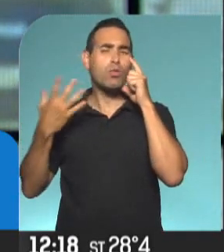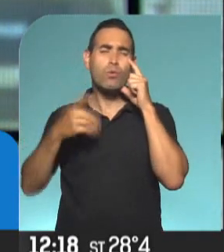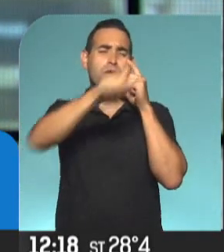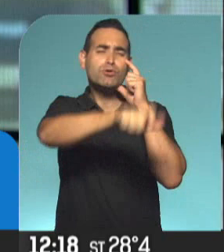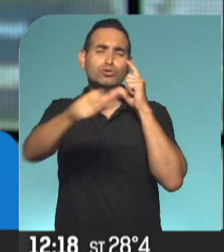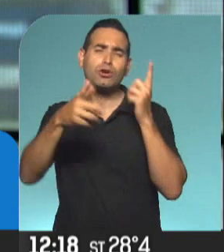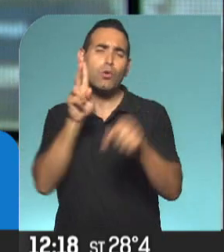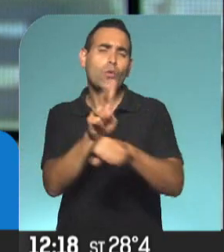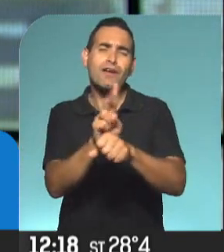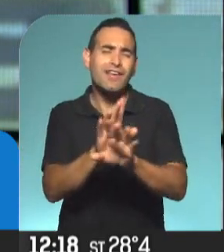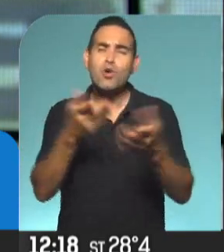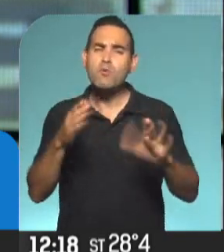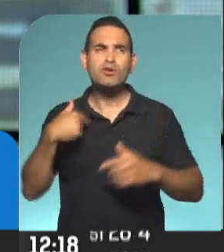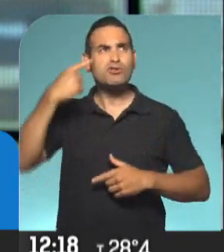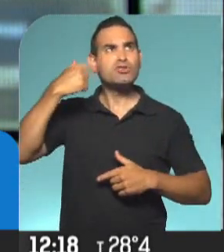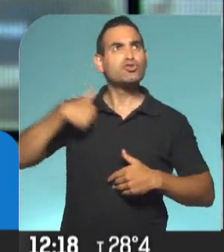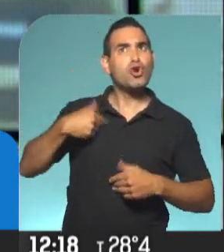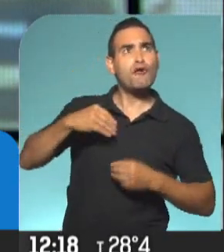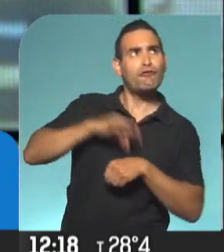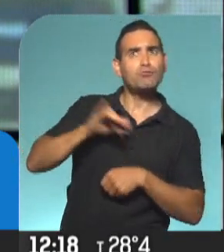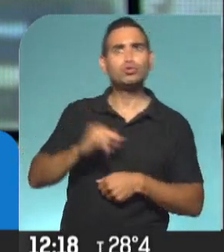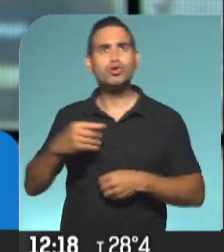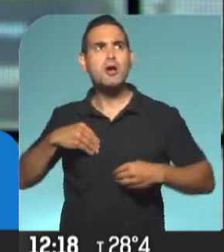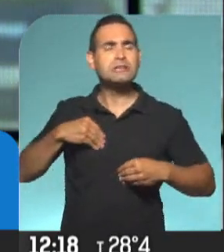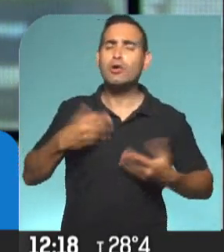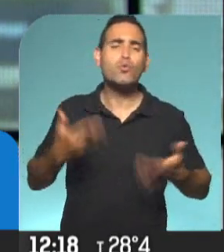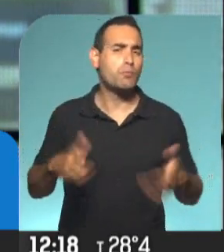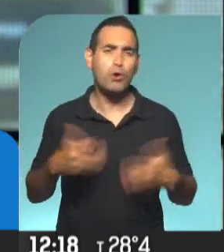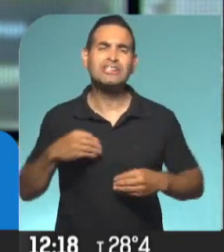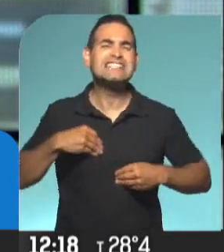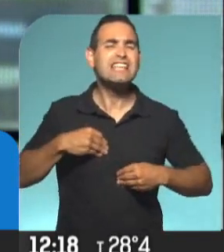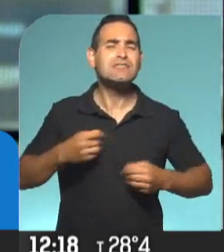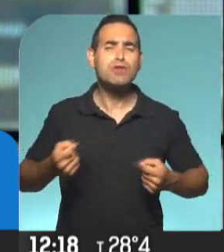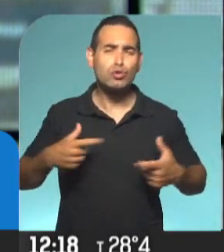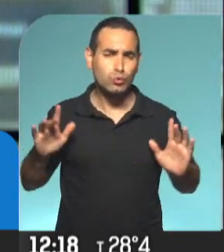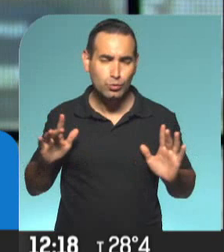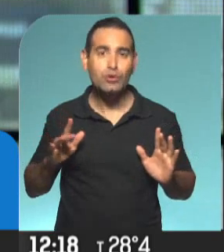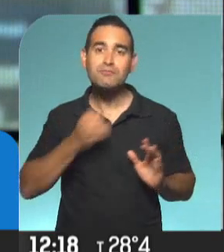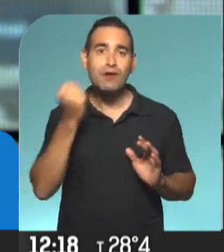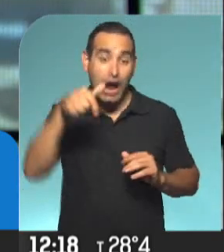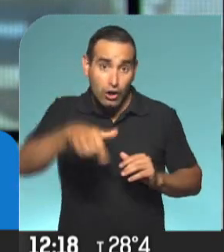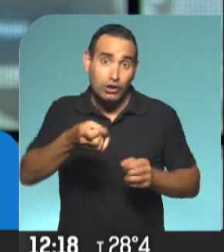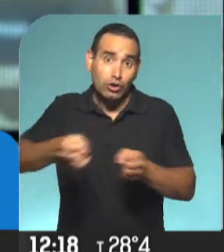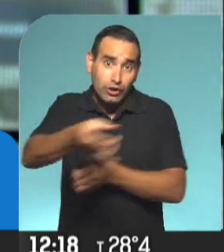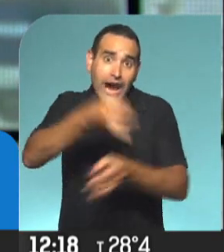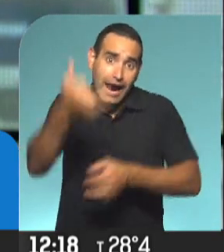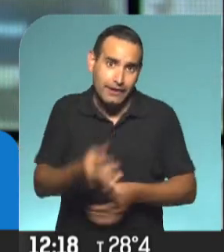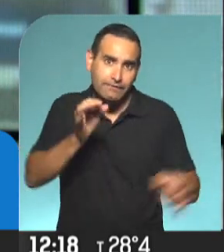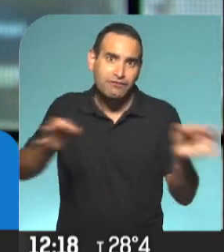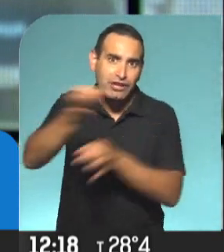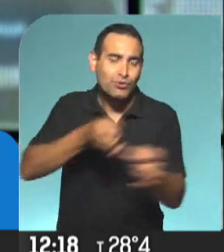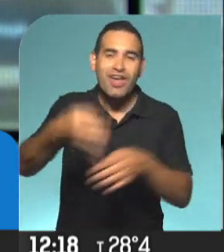independientemente de la percepción de si está enfermo o no. Estamos en una situación de pandemia donde el virus circula y tenemos que